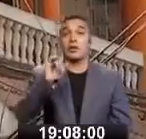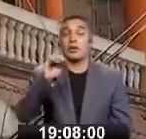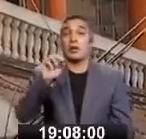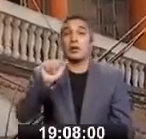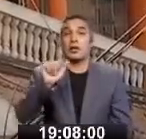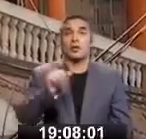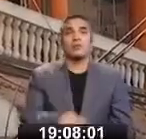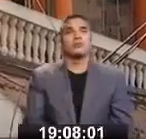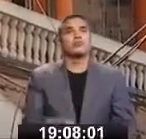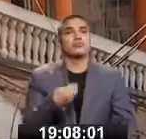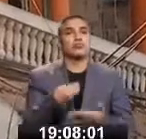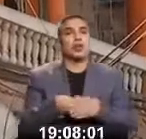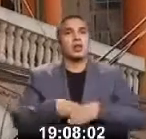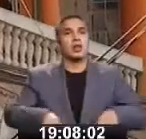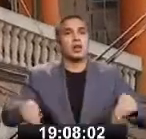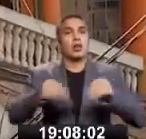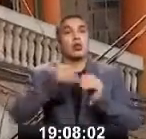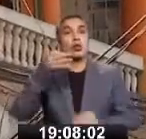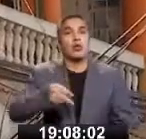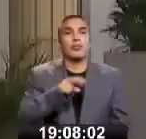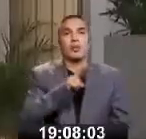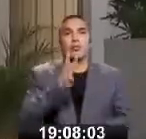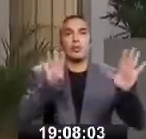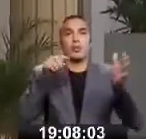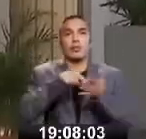Yunda, además, compró un terreno en Durán en